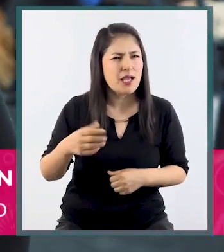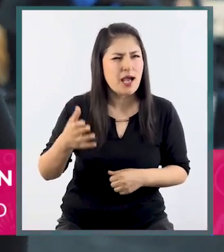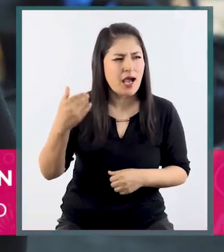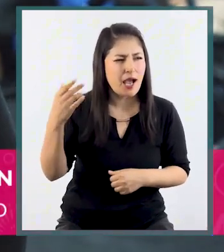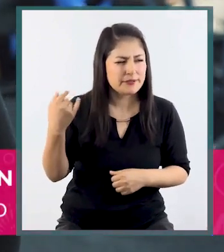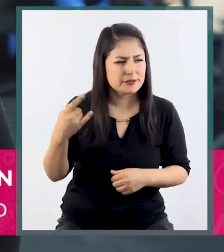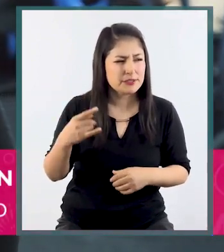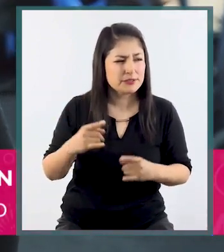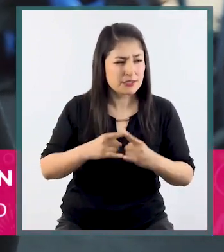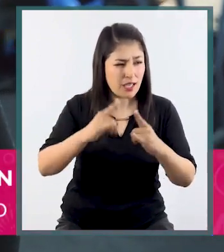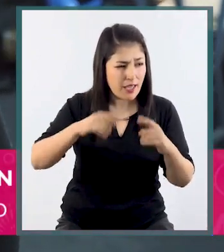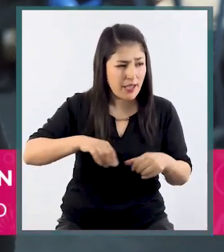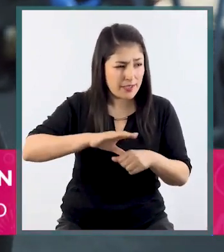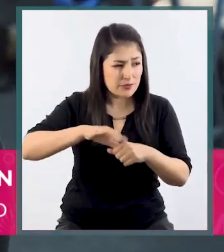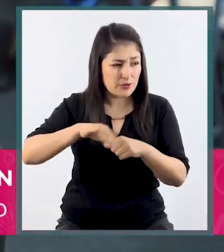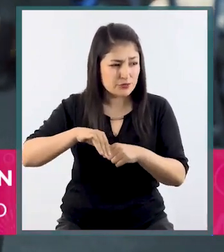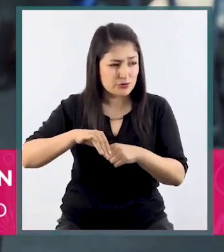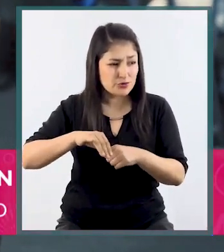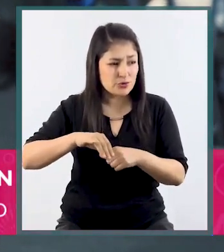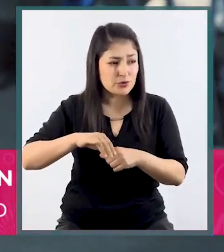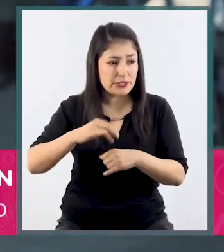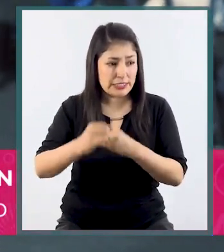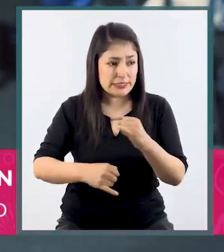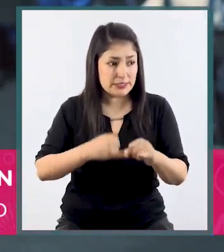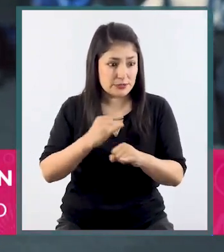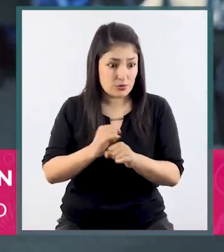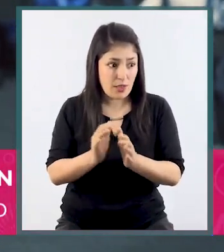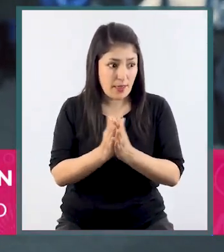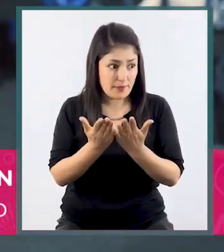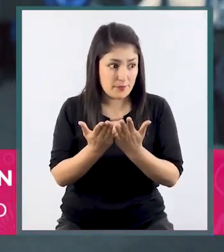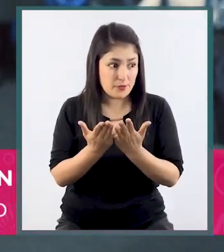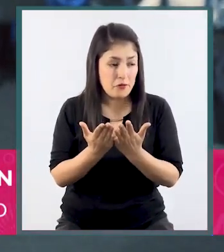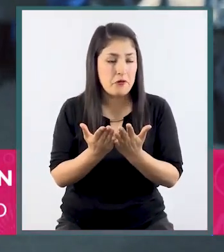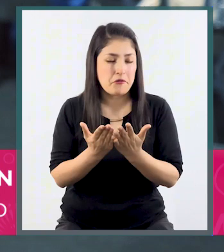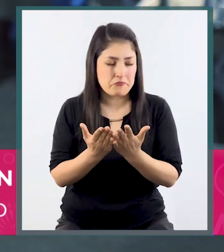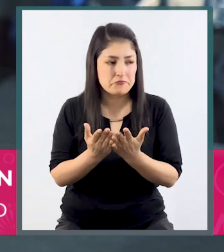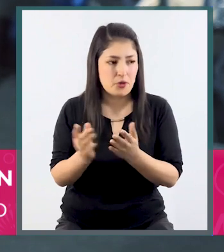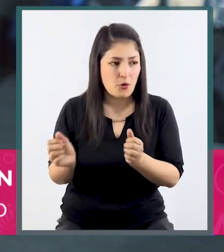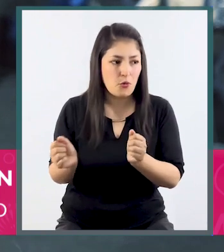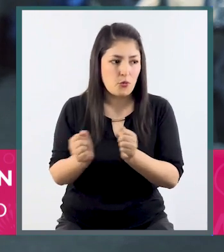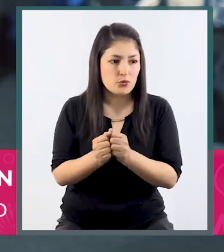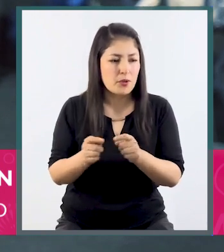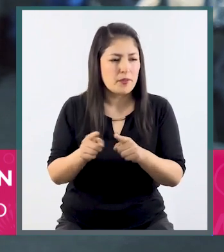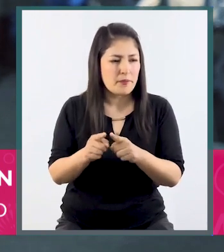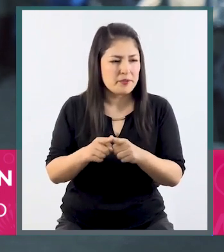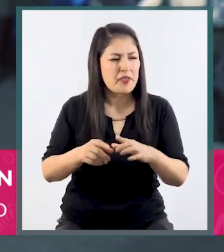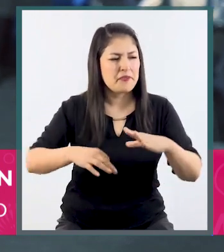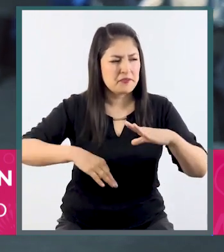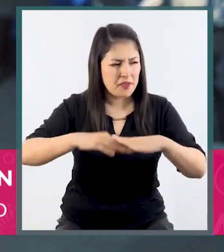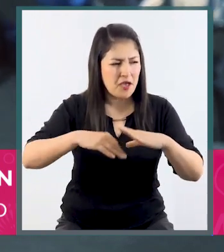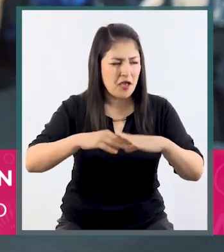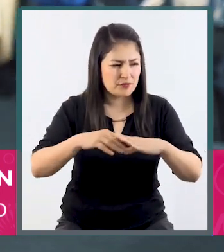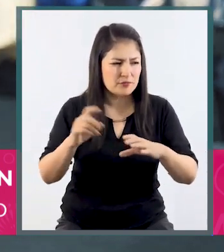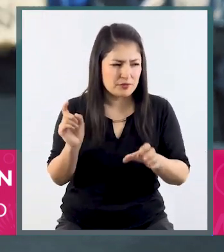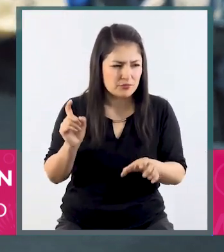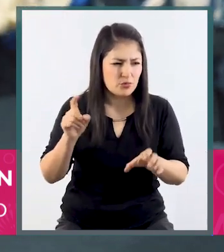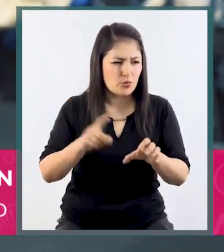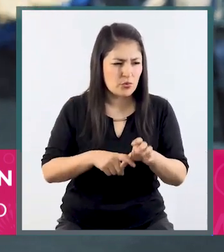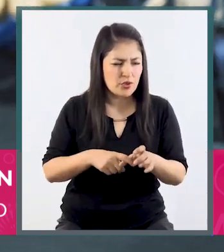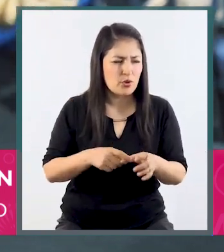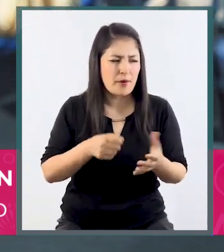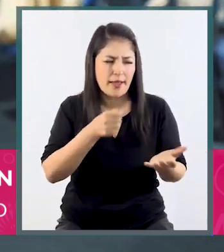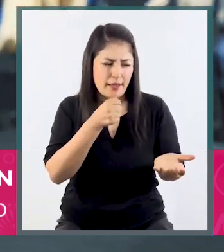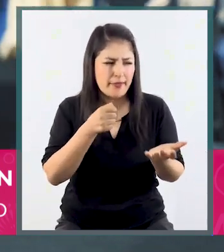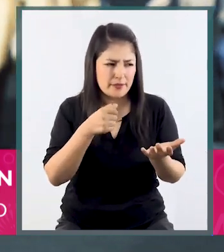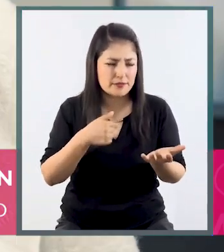presentamos en la inauguración de la Feria del Libro cantando el himno nacional y bueno, he tenido participaciones dentro de los teatros del Gran Teatro Nacional como